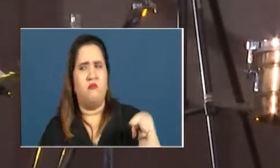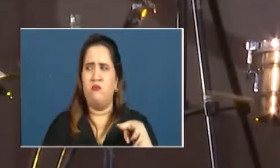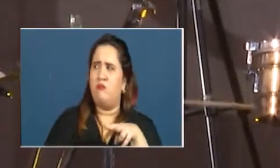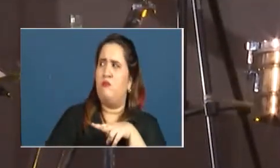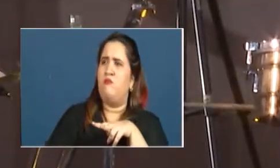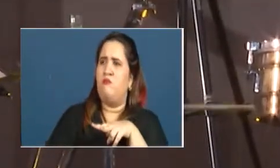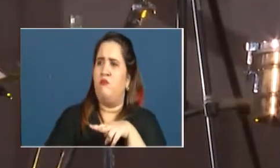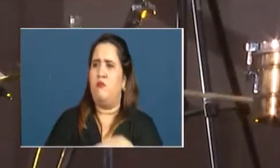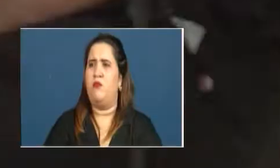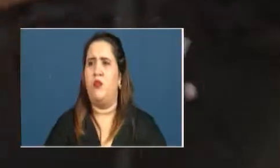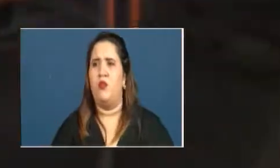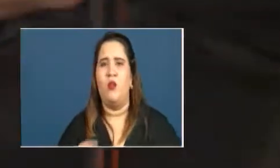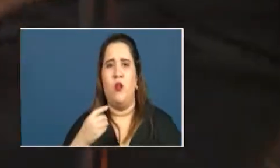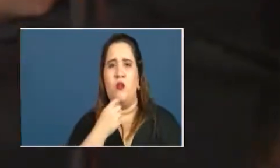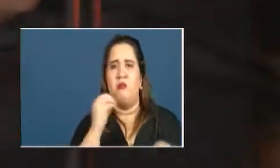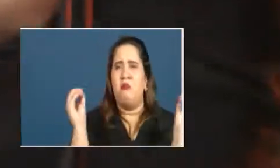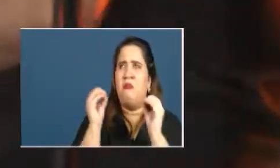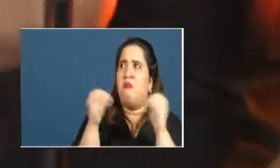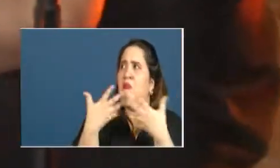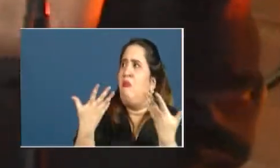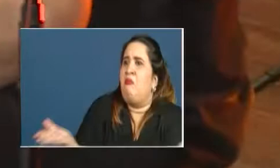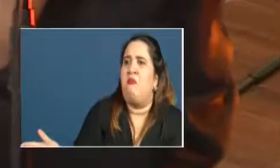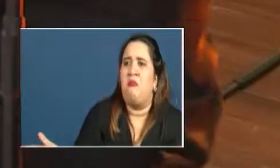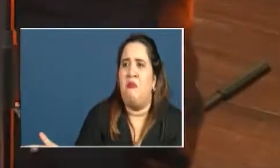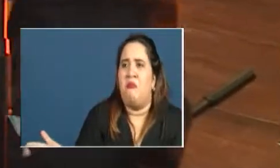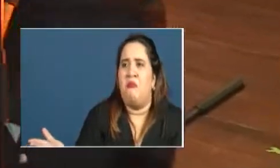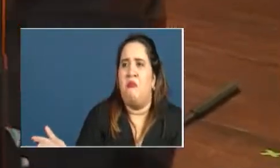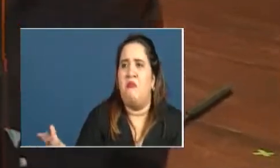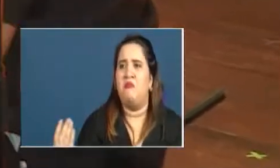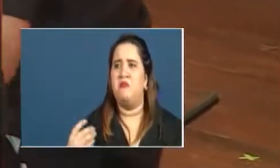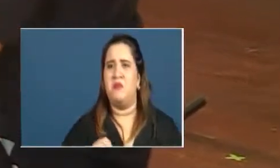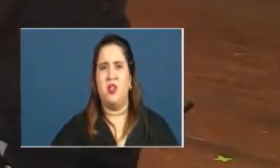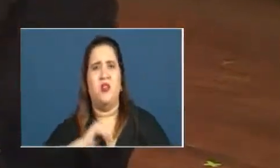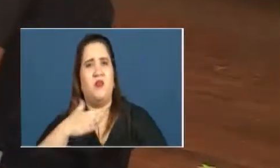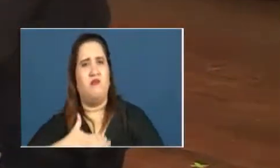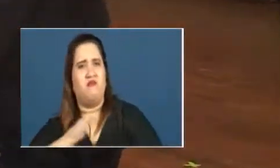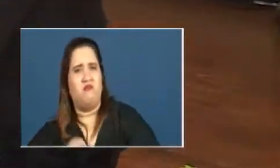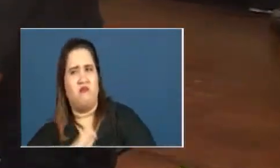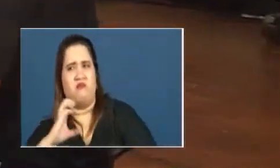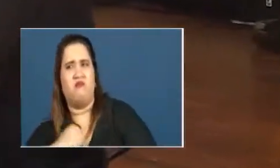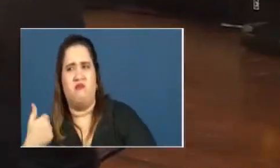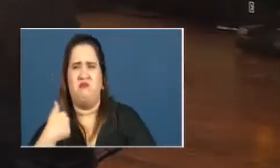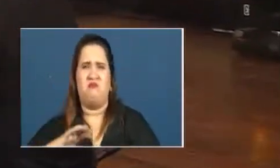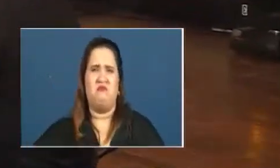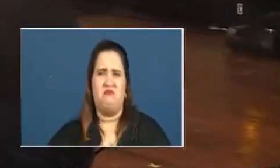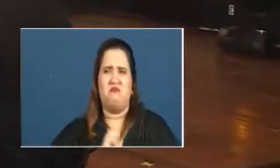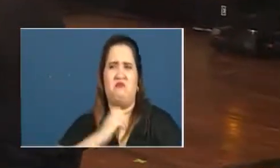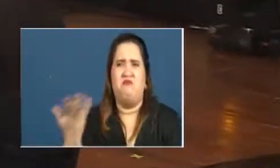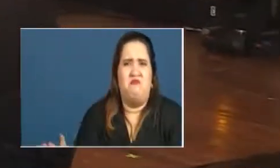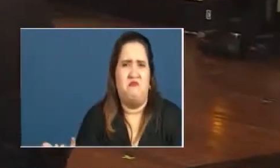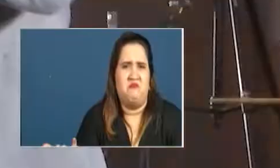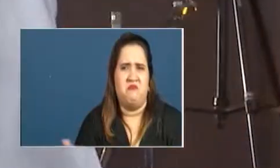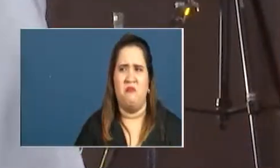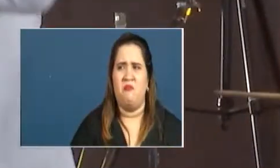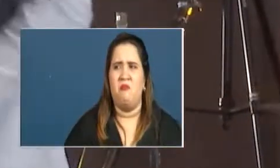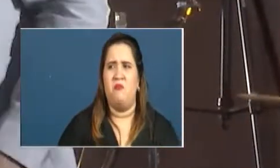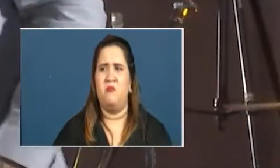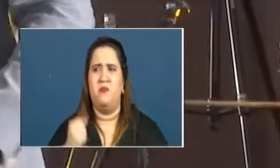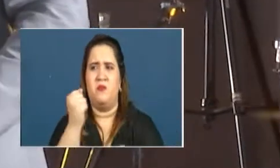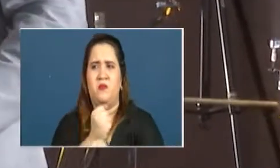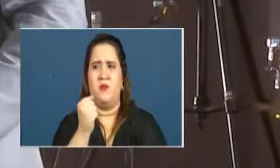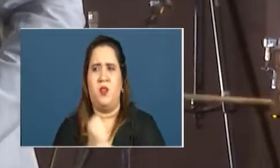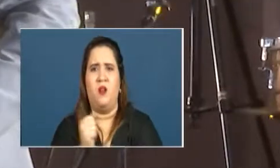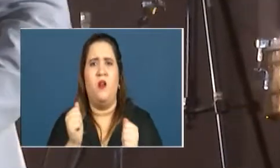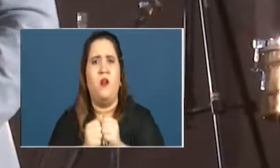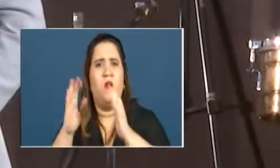nadie, la envidia los ha matado. Trabajo con humildad y vivo siempre entregado